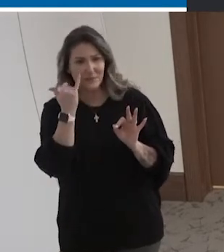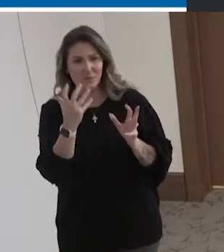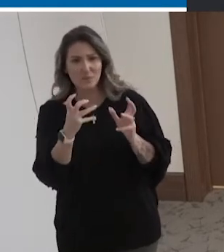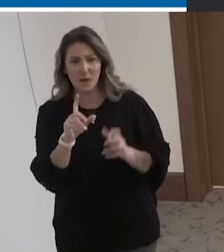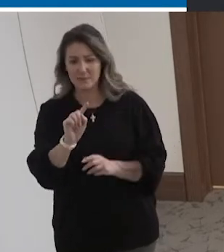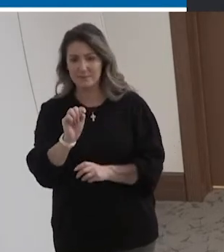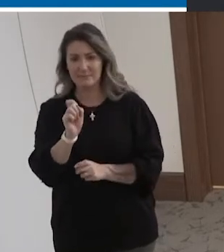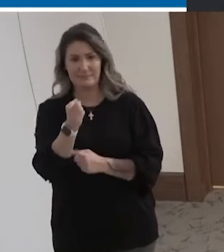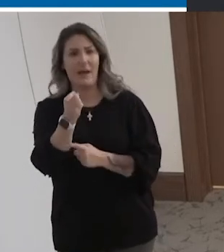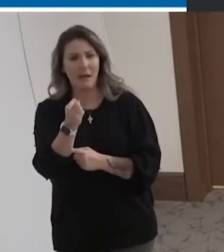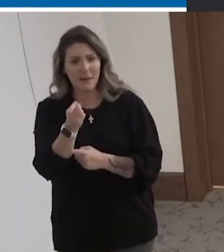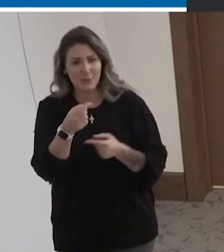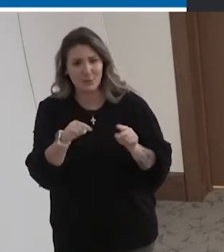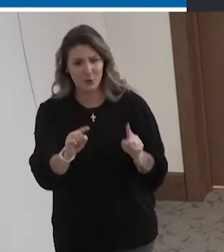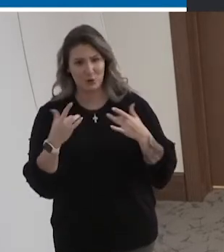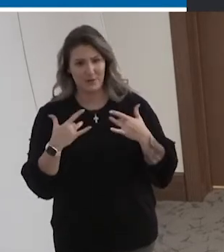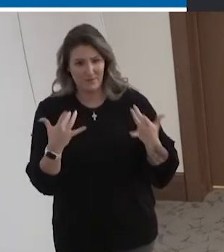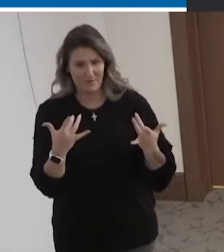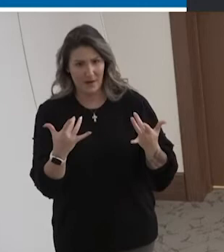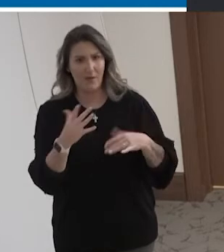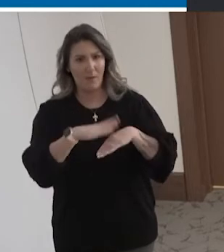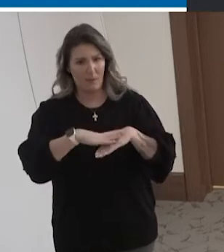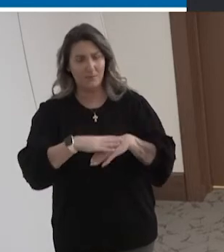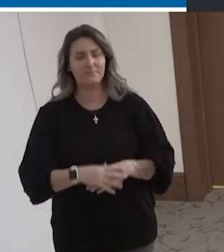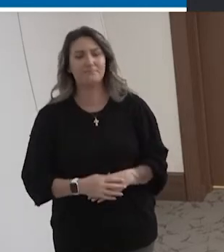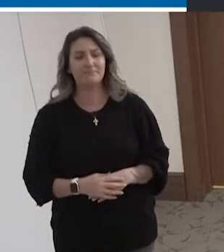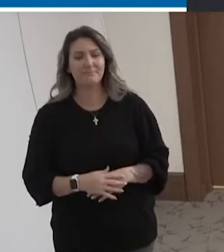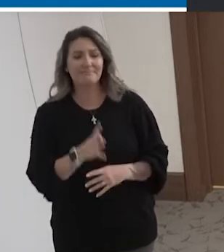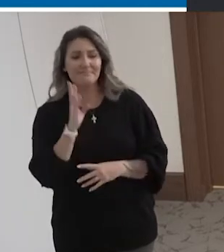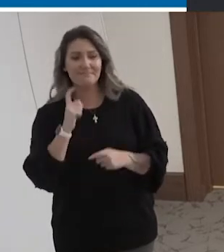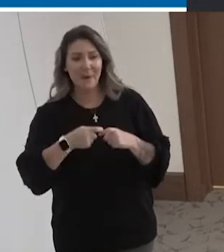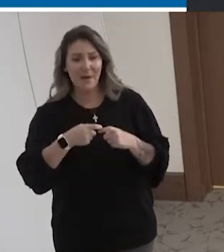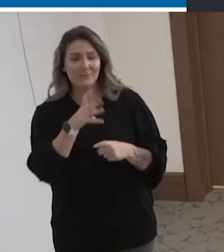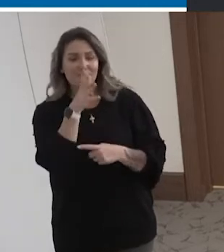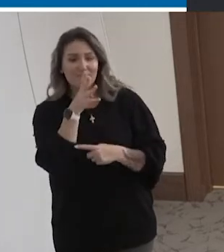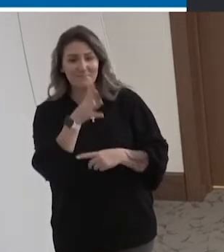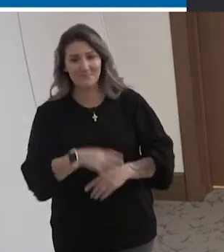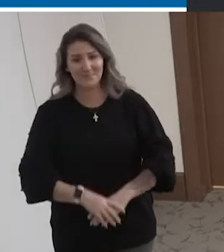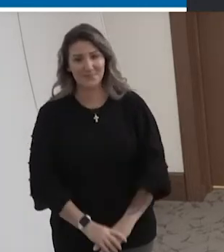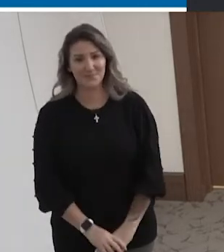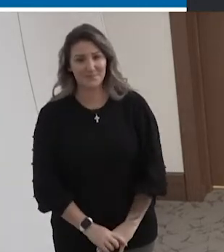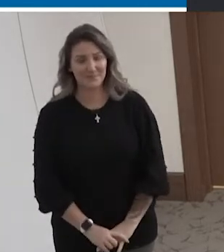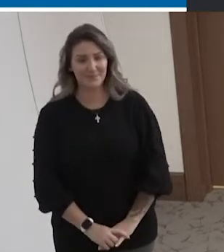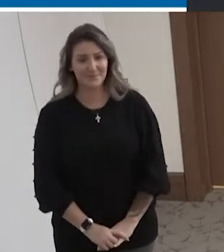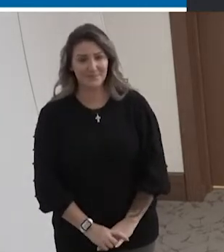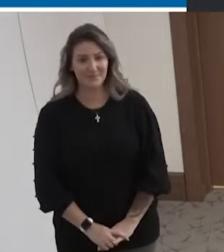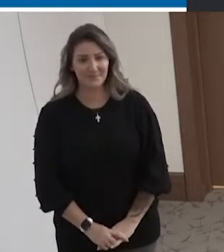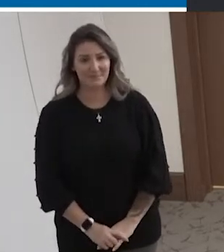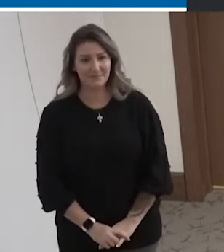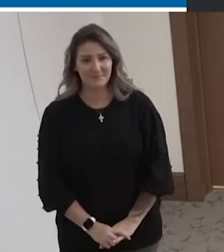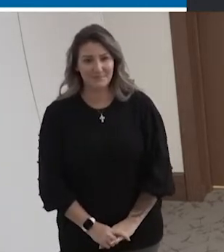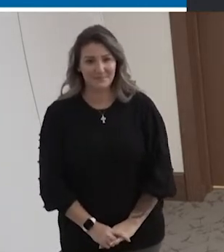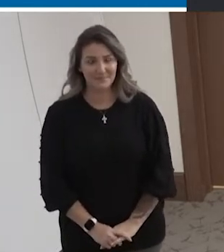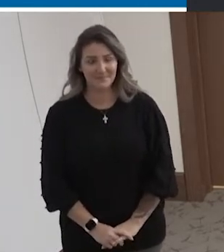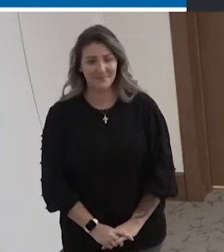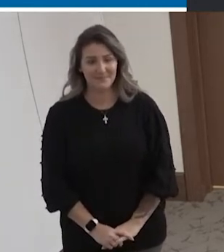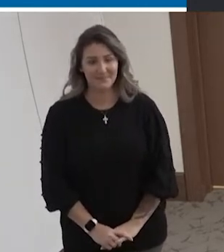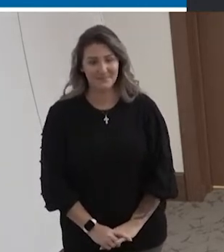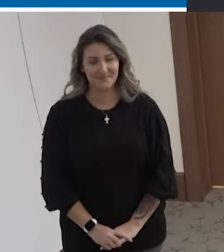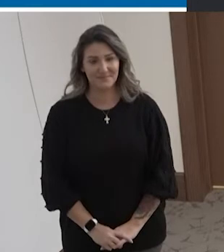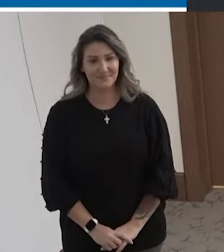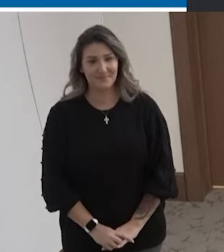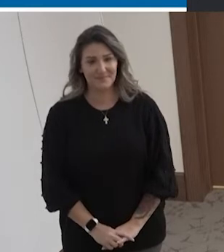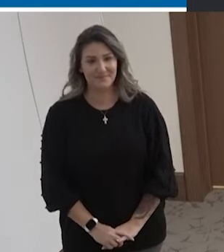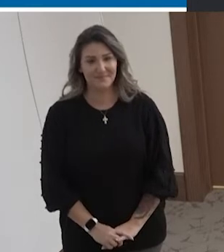event. Y también van a ver aquí abajo, si ustedes quieren texto durante este evento,